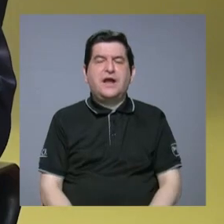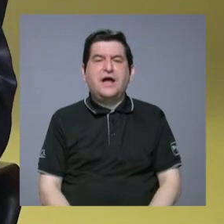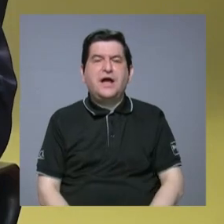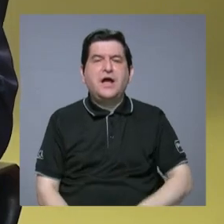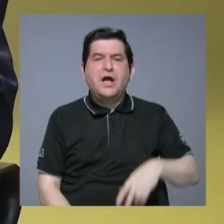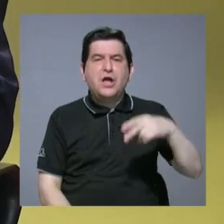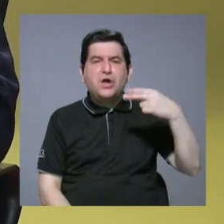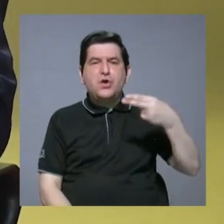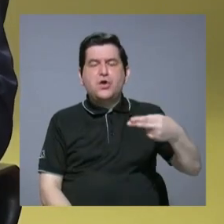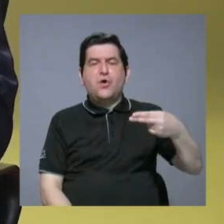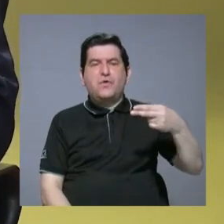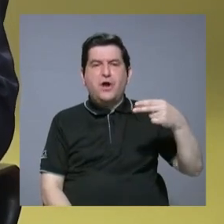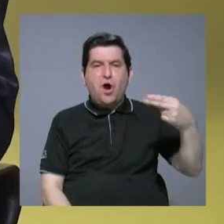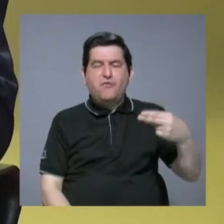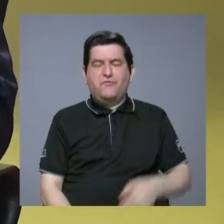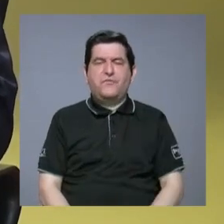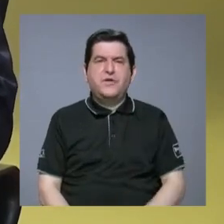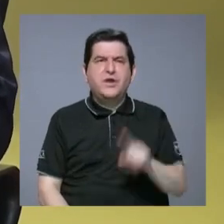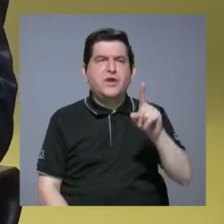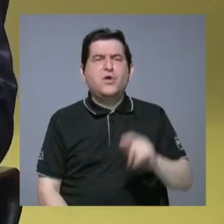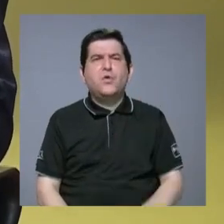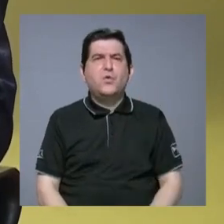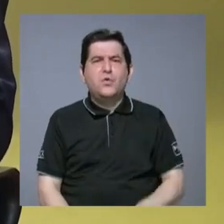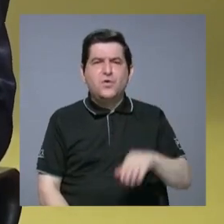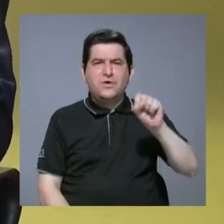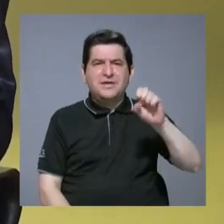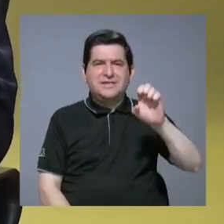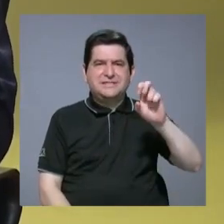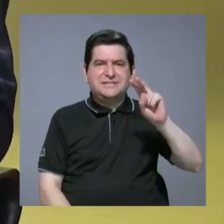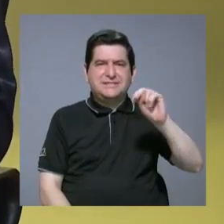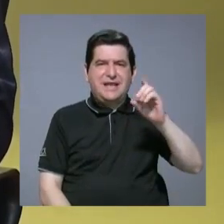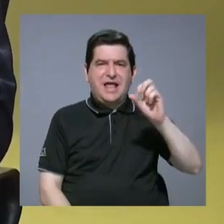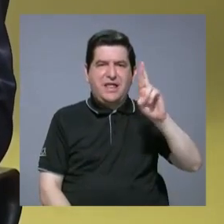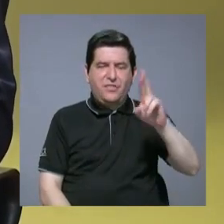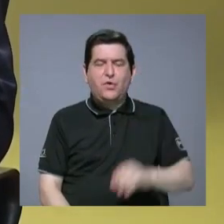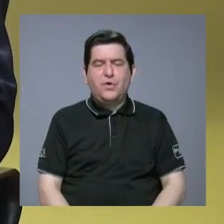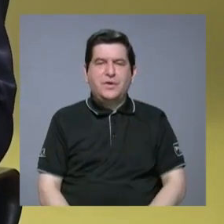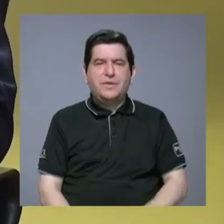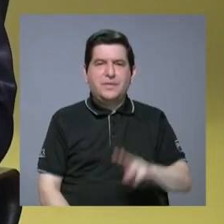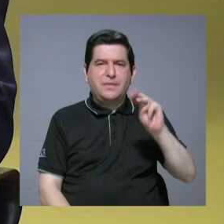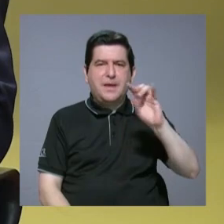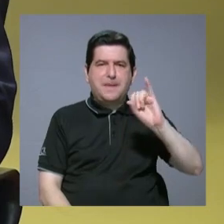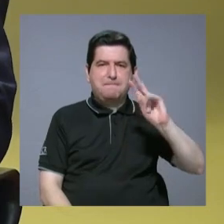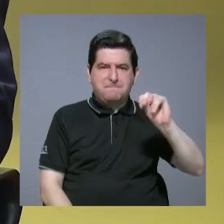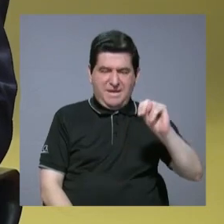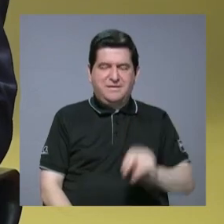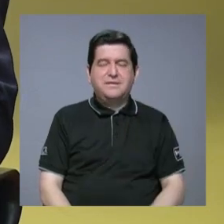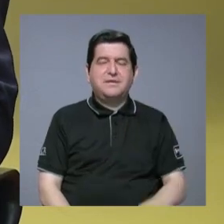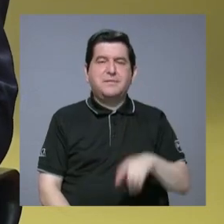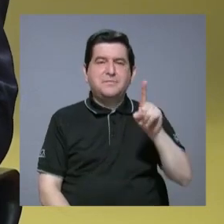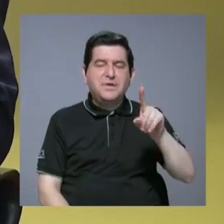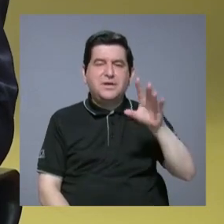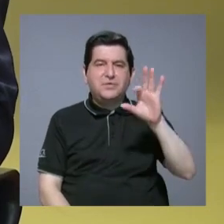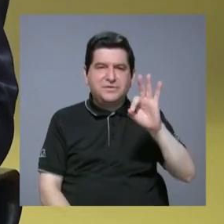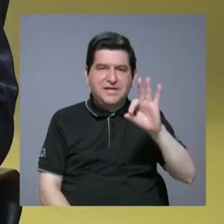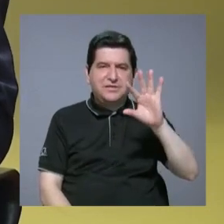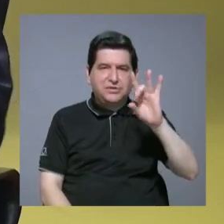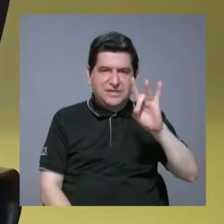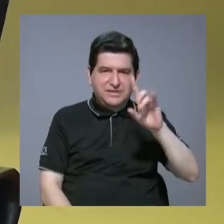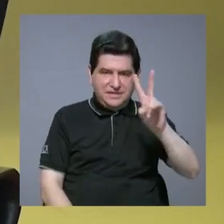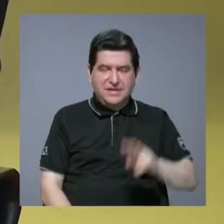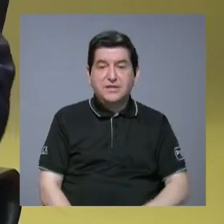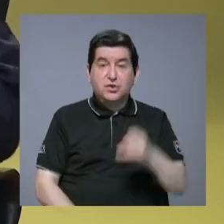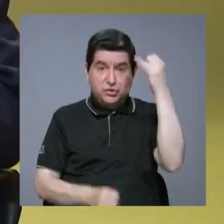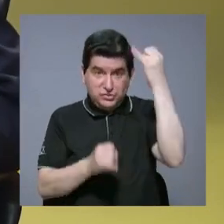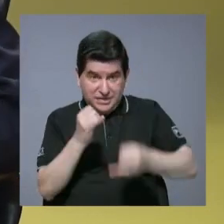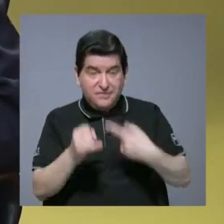un senador de Minnesota, si mal no recuerdo. Correcto. La campaña de 1972, que